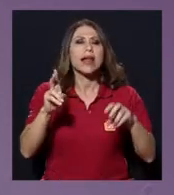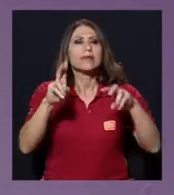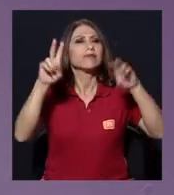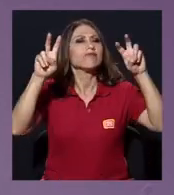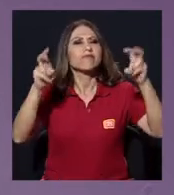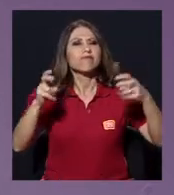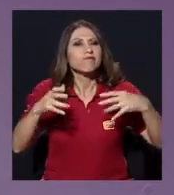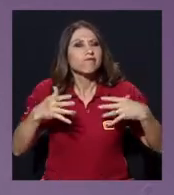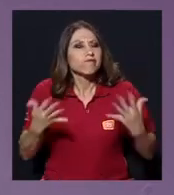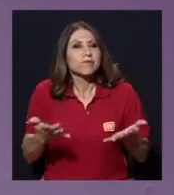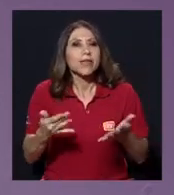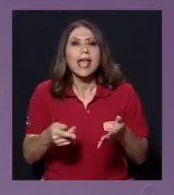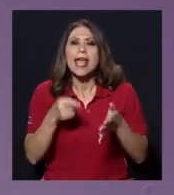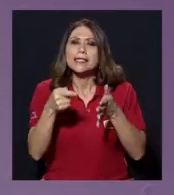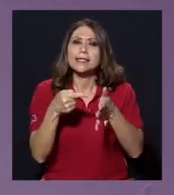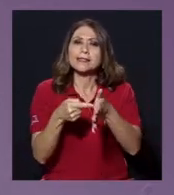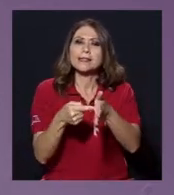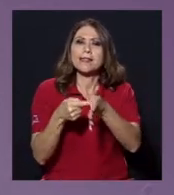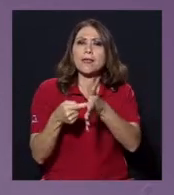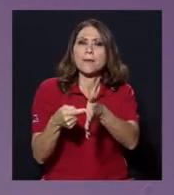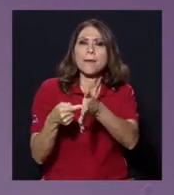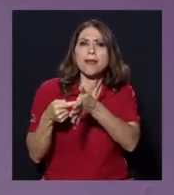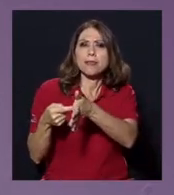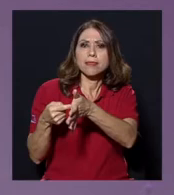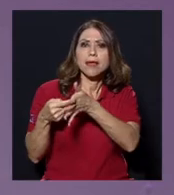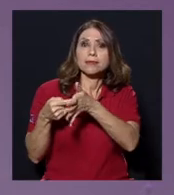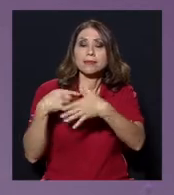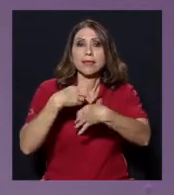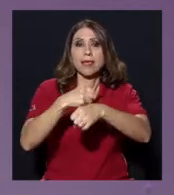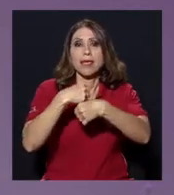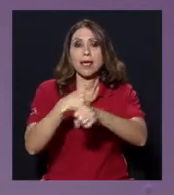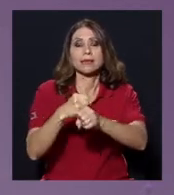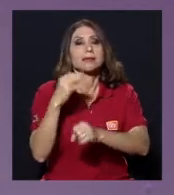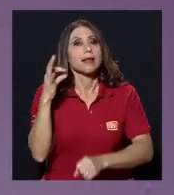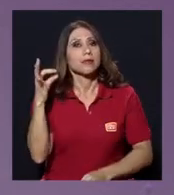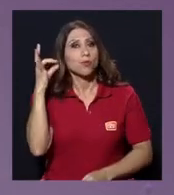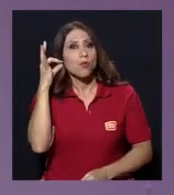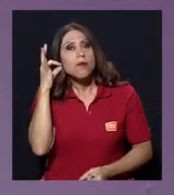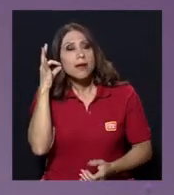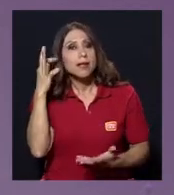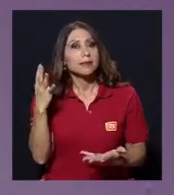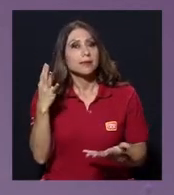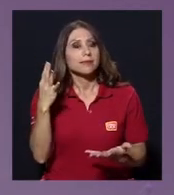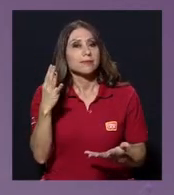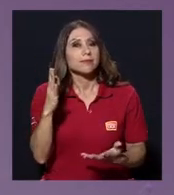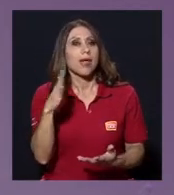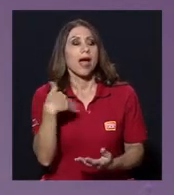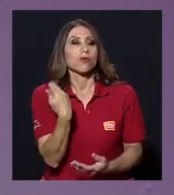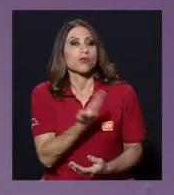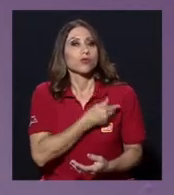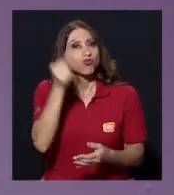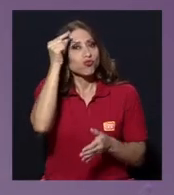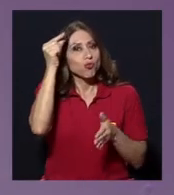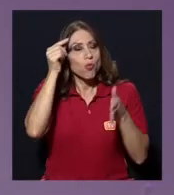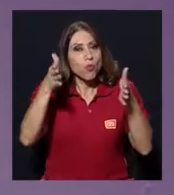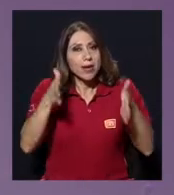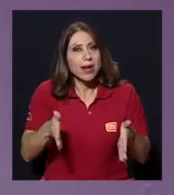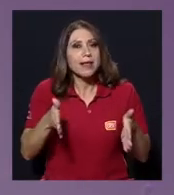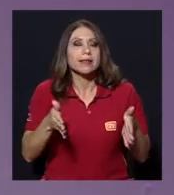esas exigencias que las mujeres hacen a nuestros gobernantes, a nuestras